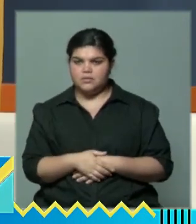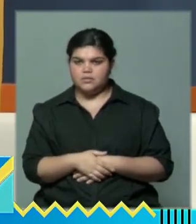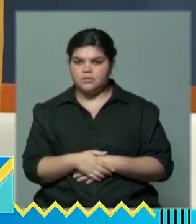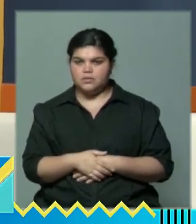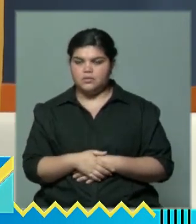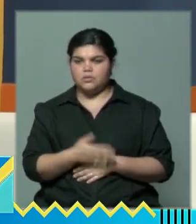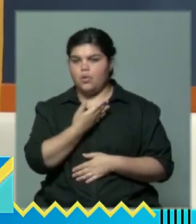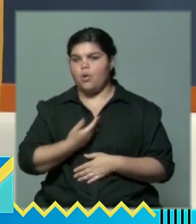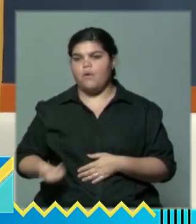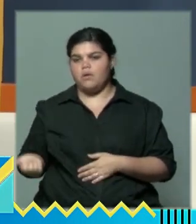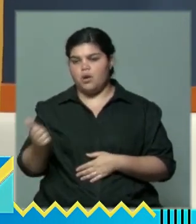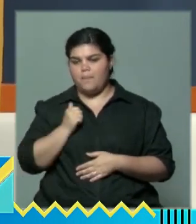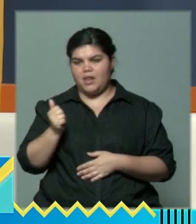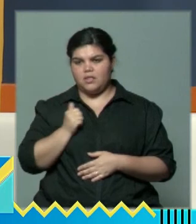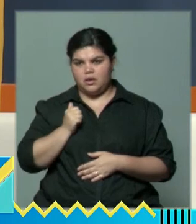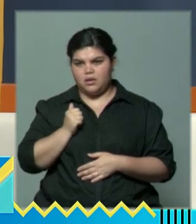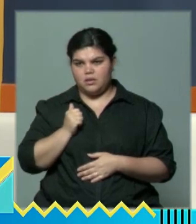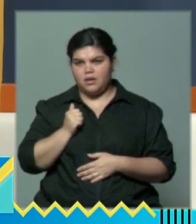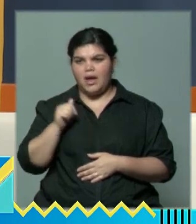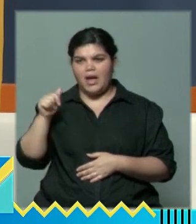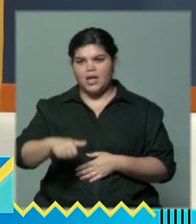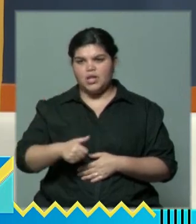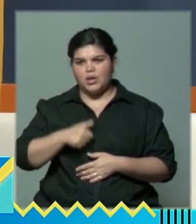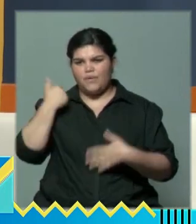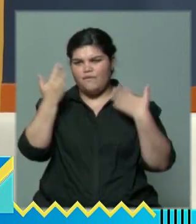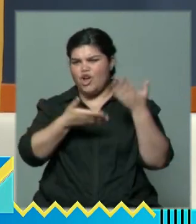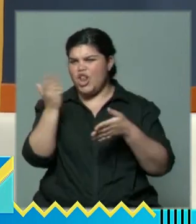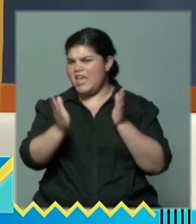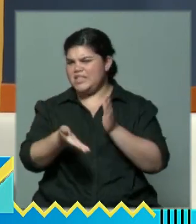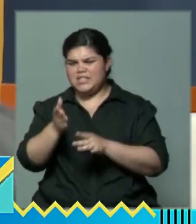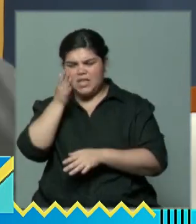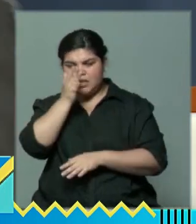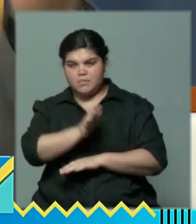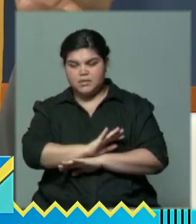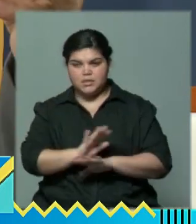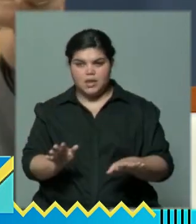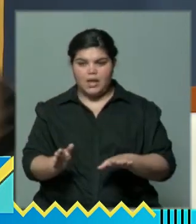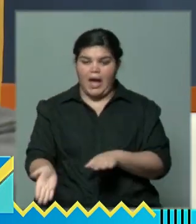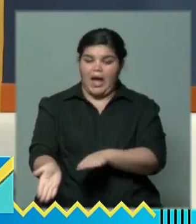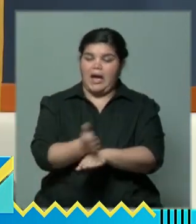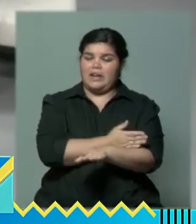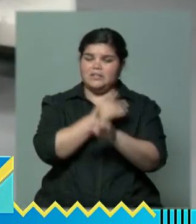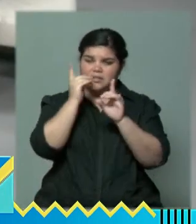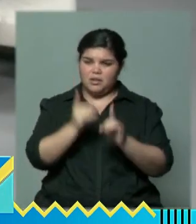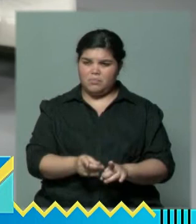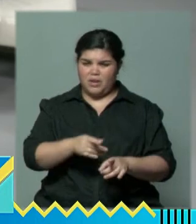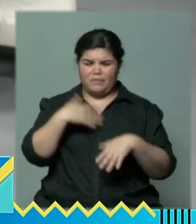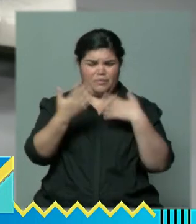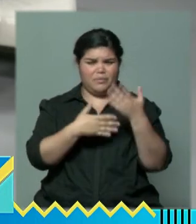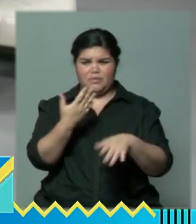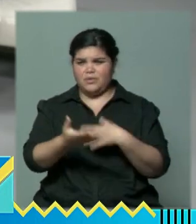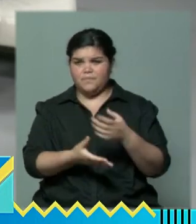golpe militar donde hubo mucha violencia, digamos, ante un sistema violento anteriormente al golpe militar, con